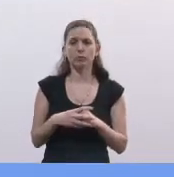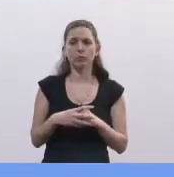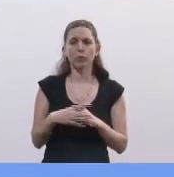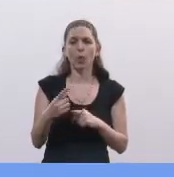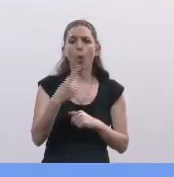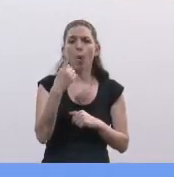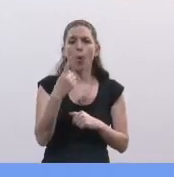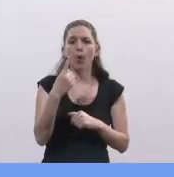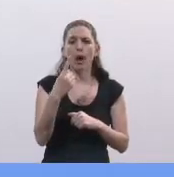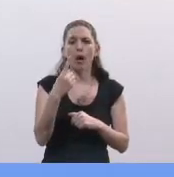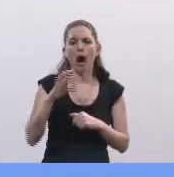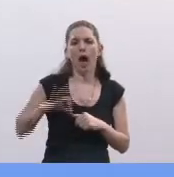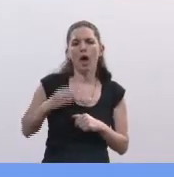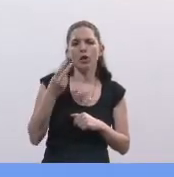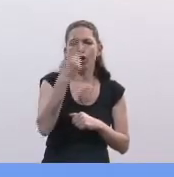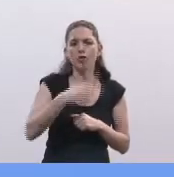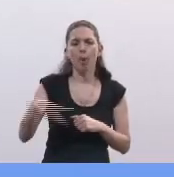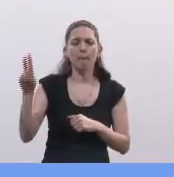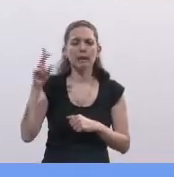cuando uno mira el año 2016,